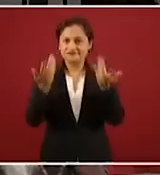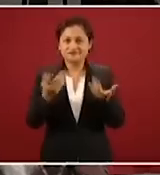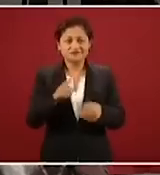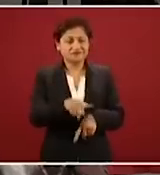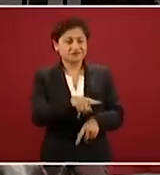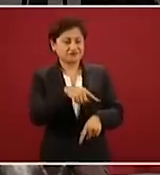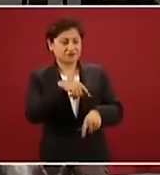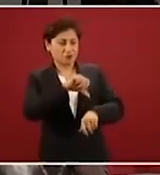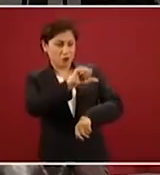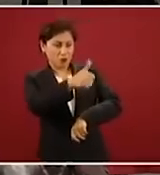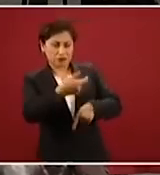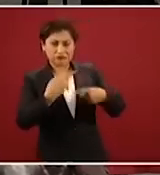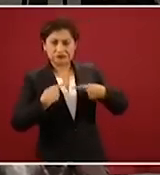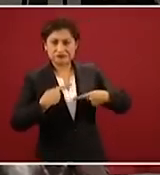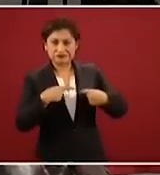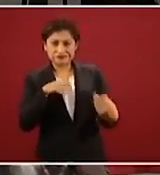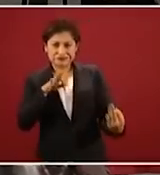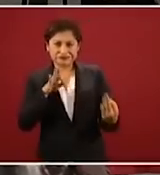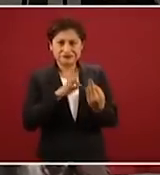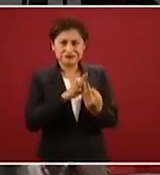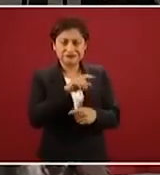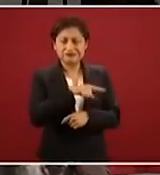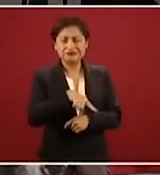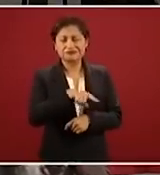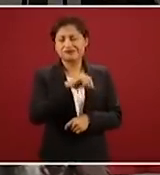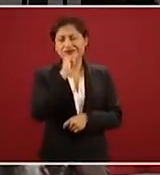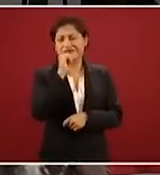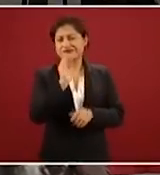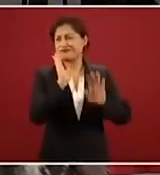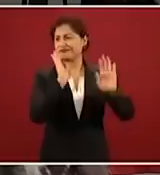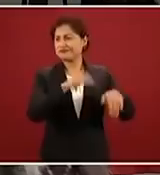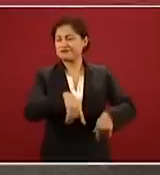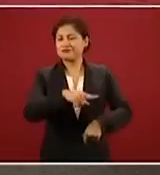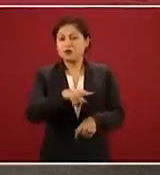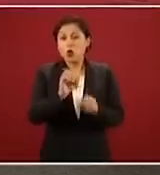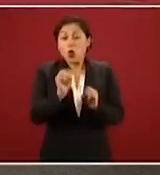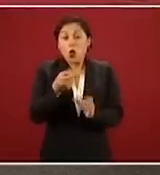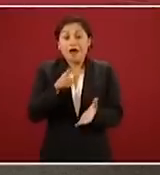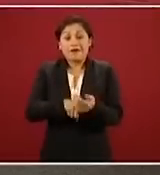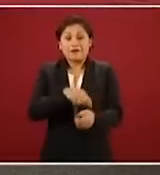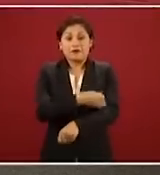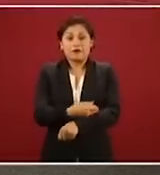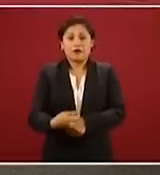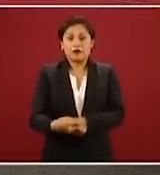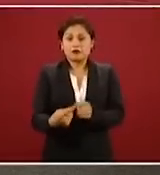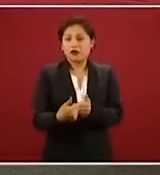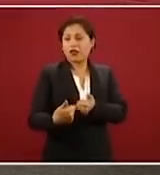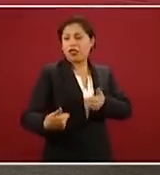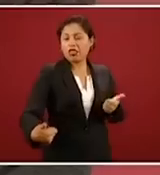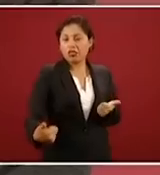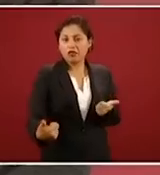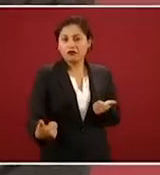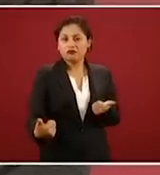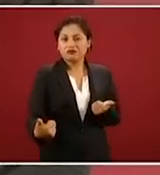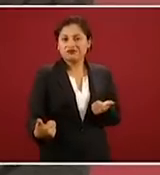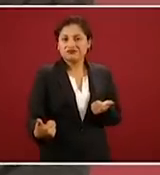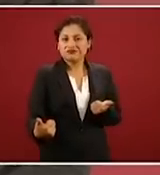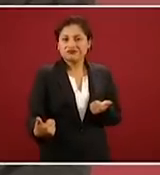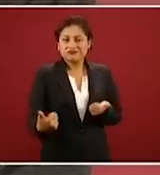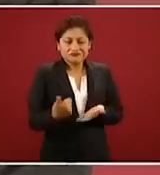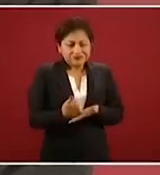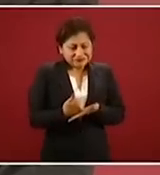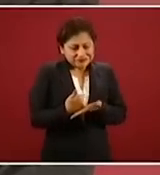vecino o a su familiar. La falta de fraternidad, de